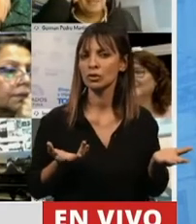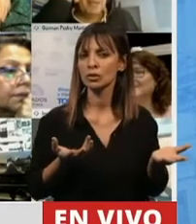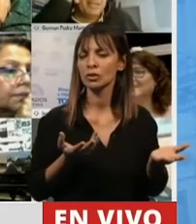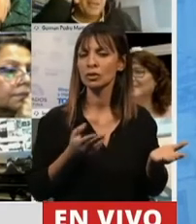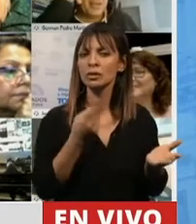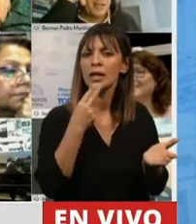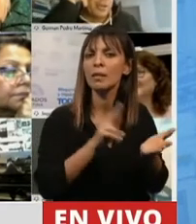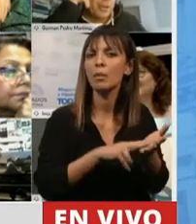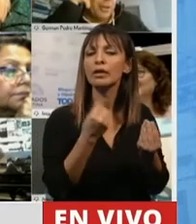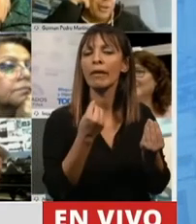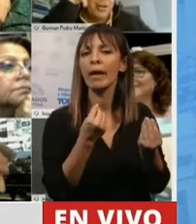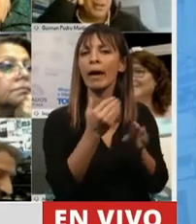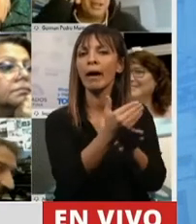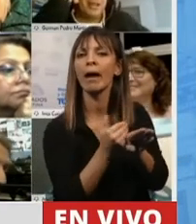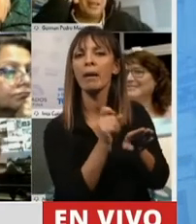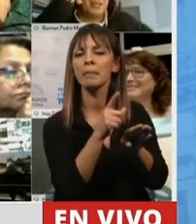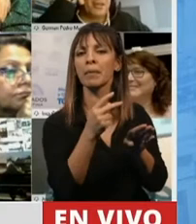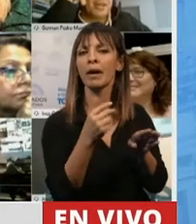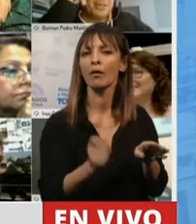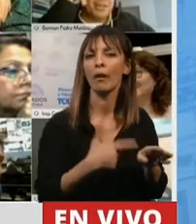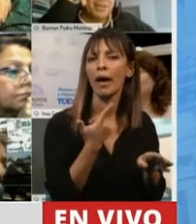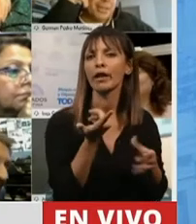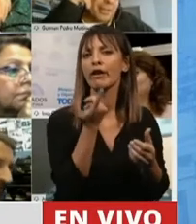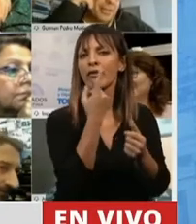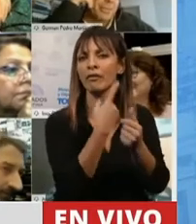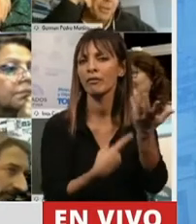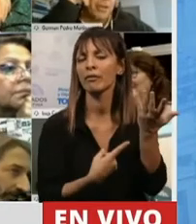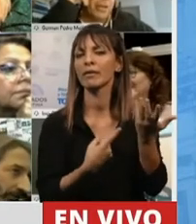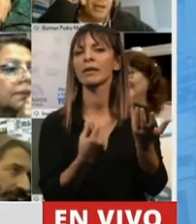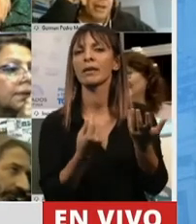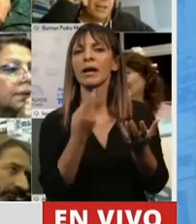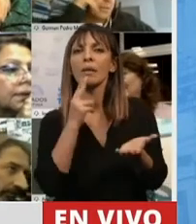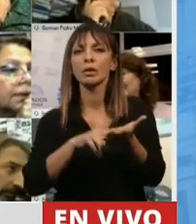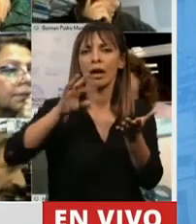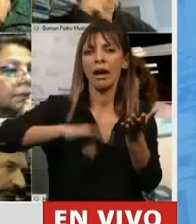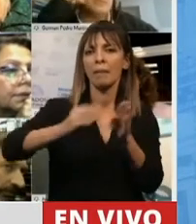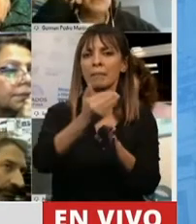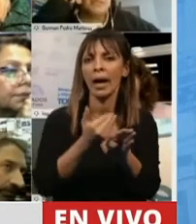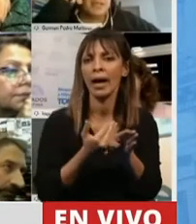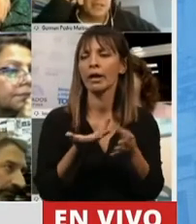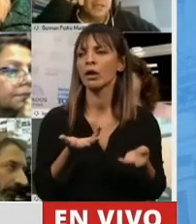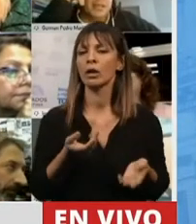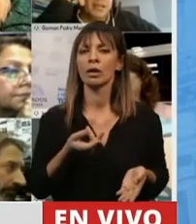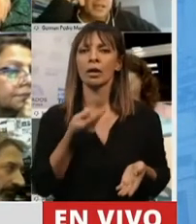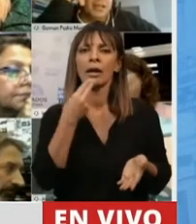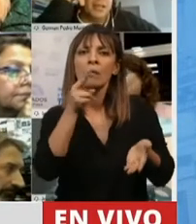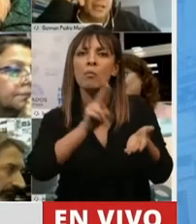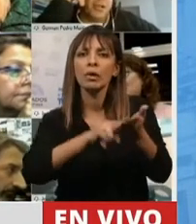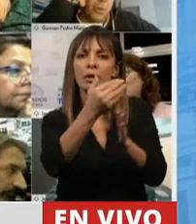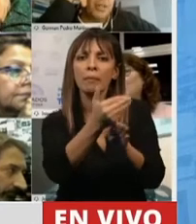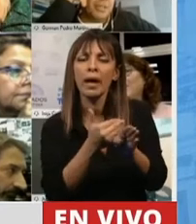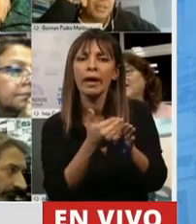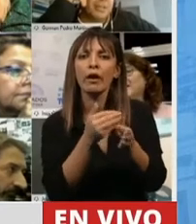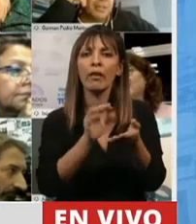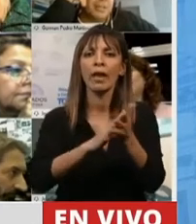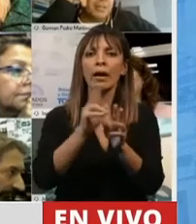Estamos bajando impuestos en la forma de aportes patronales, estamos bajando impuestos en la forma de impuestos a las ganancias, estamos bajando impuestos en la forma de